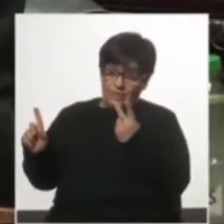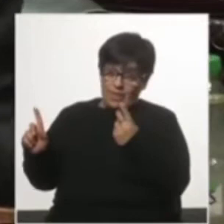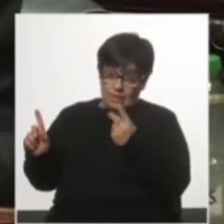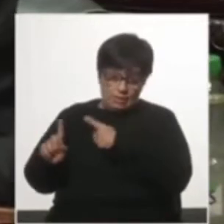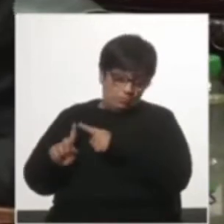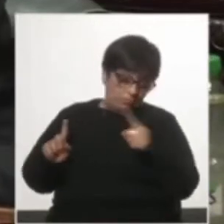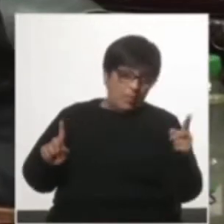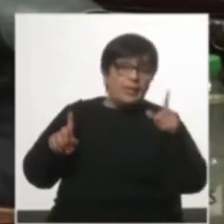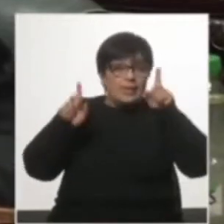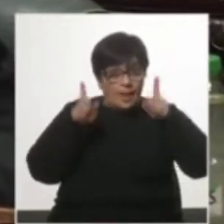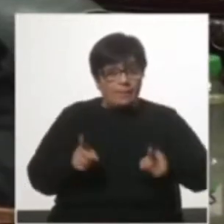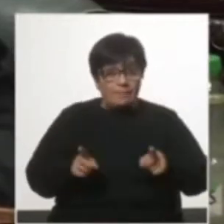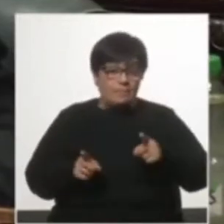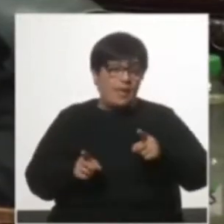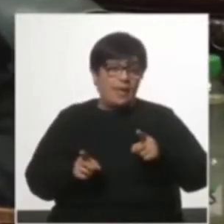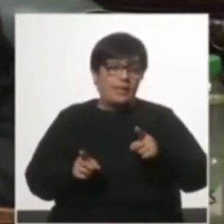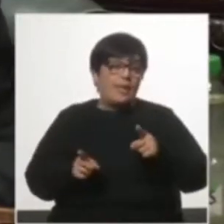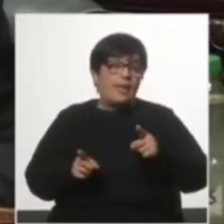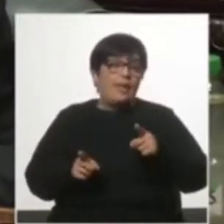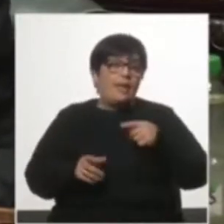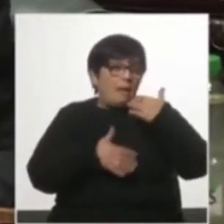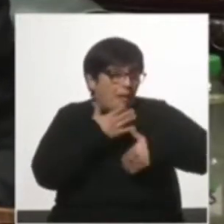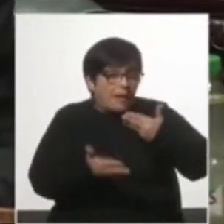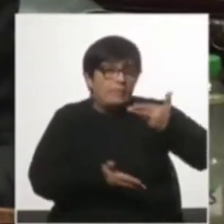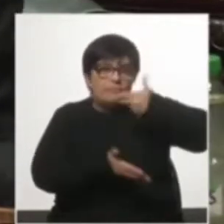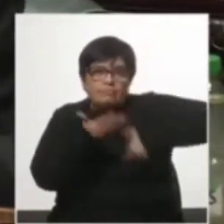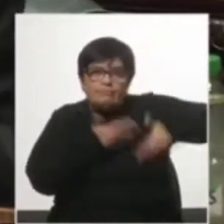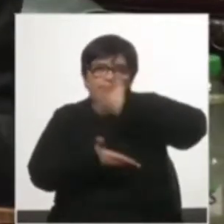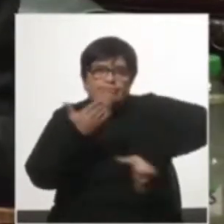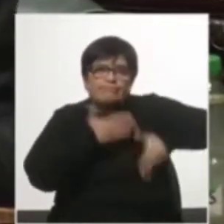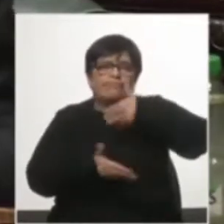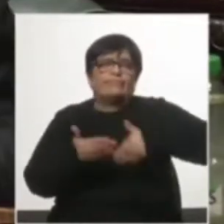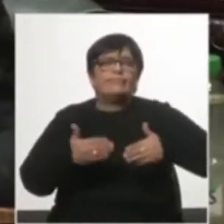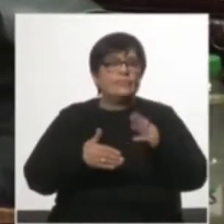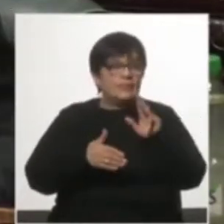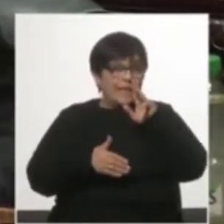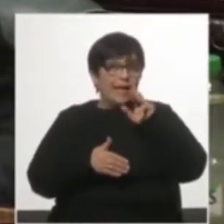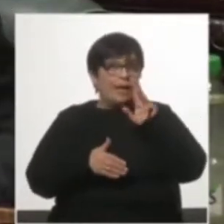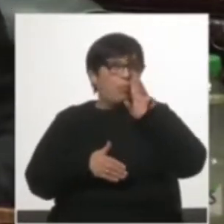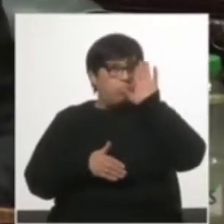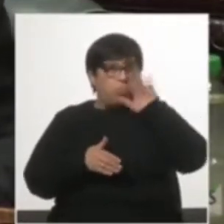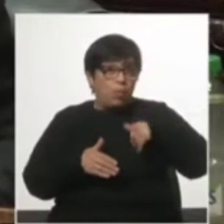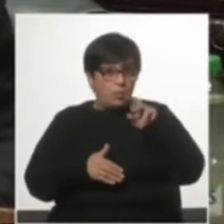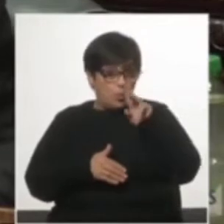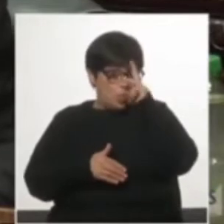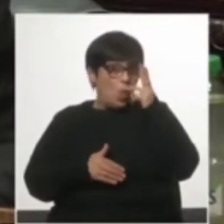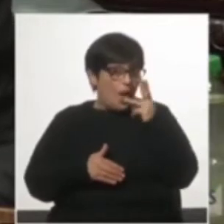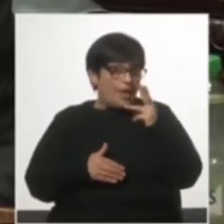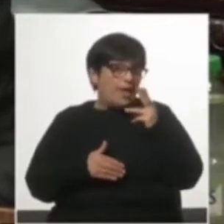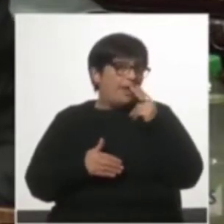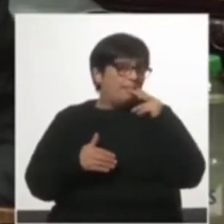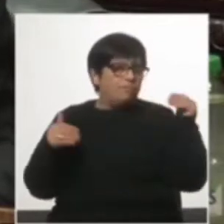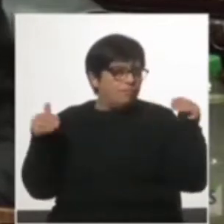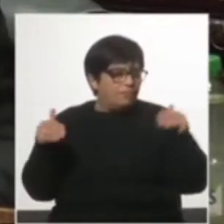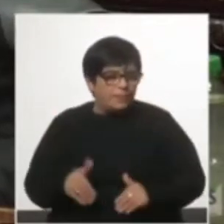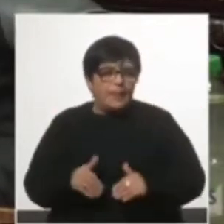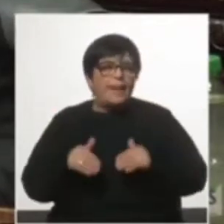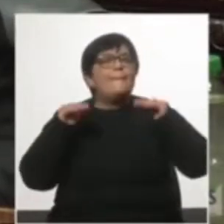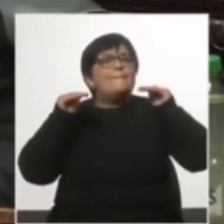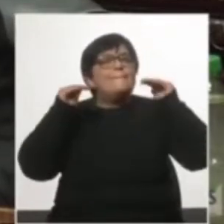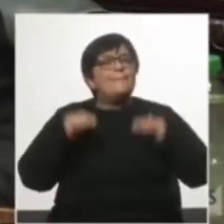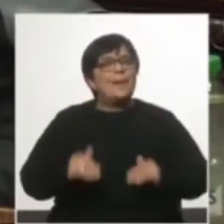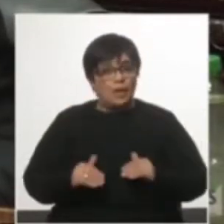hubiera dinamizado el mercado interno, también hubiera ayudado a que el desplome del mercado interno hubiera sido menor,